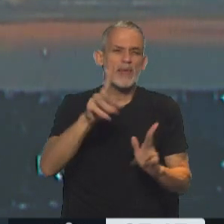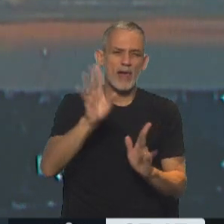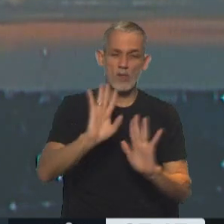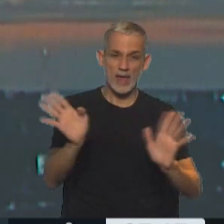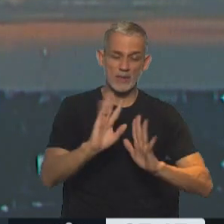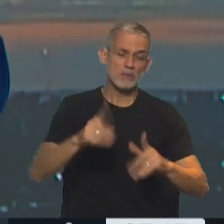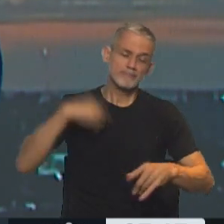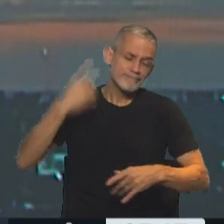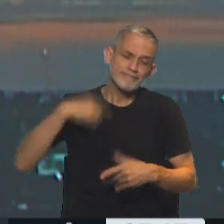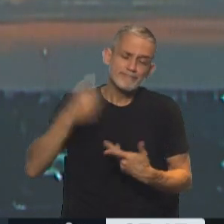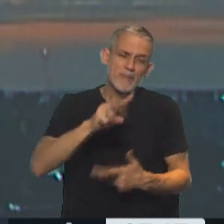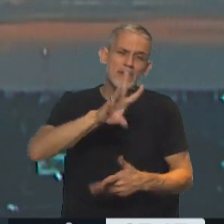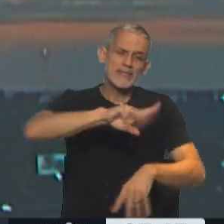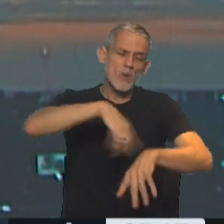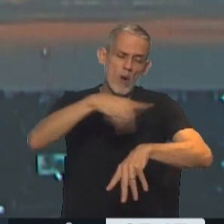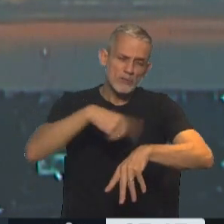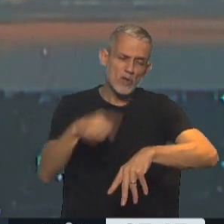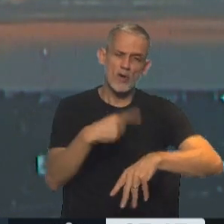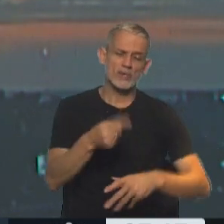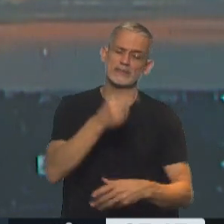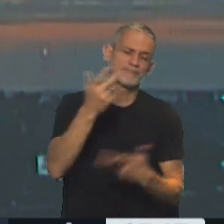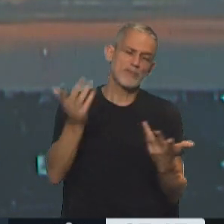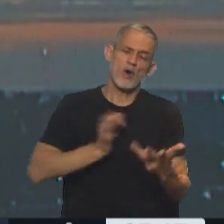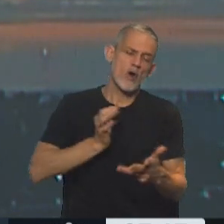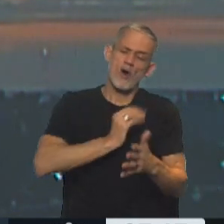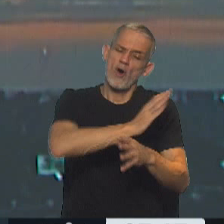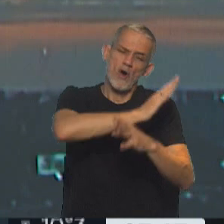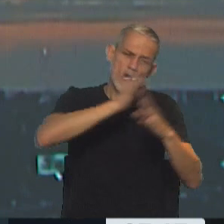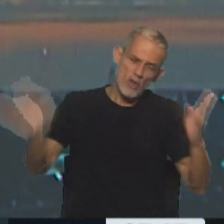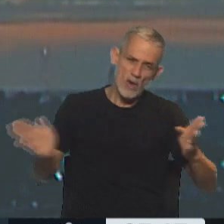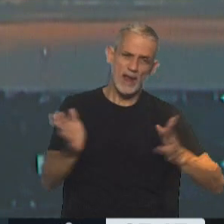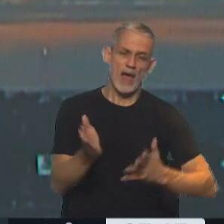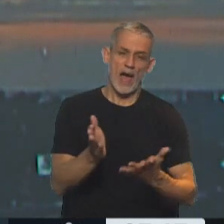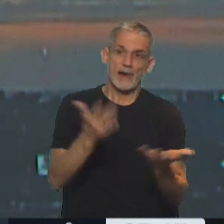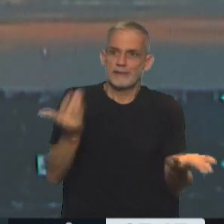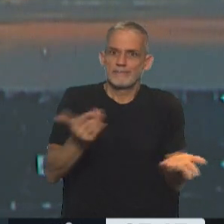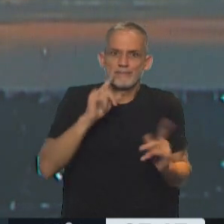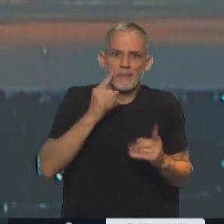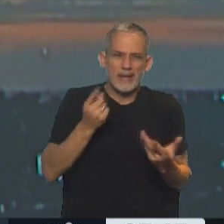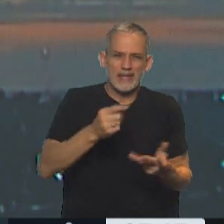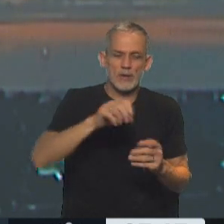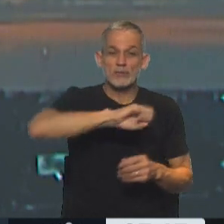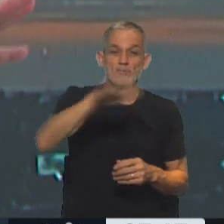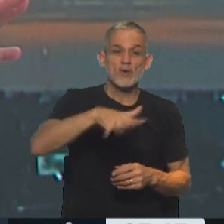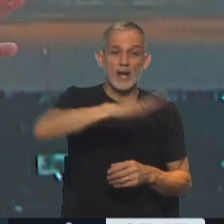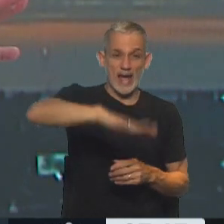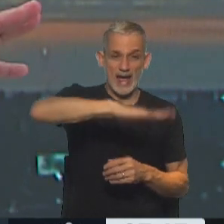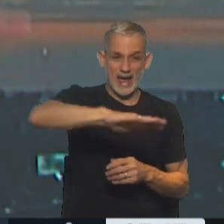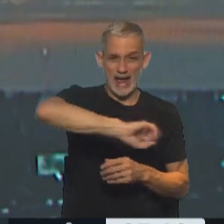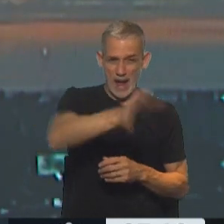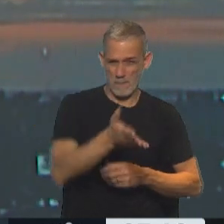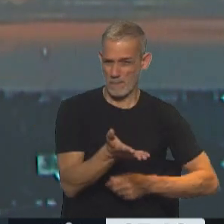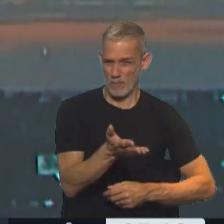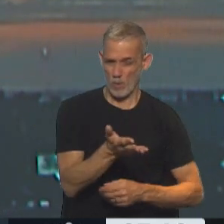convivencia permanente 24 horas a lo largo de los 365 días del año lo que aumenta el riesgo en zonas rurales. Y hay que